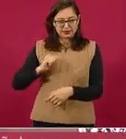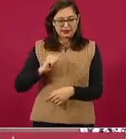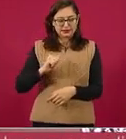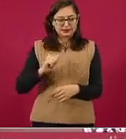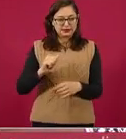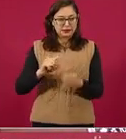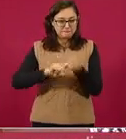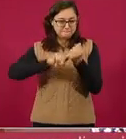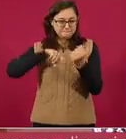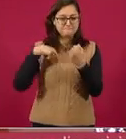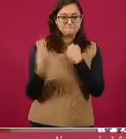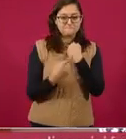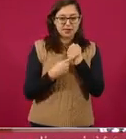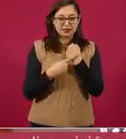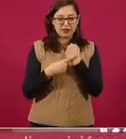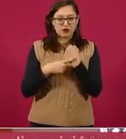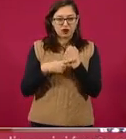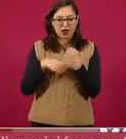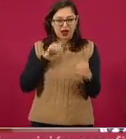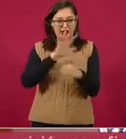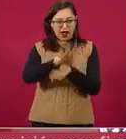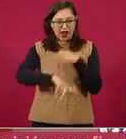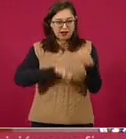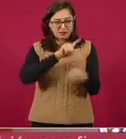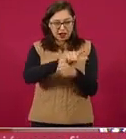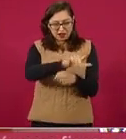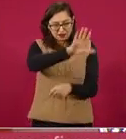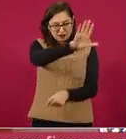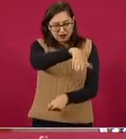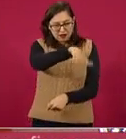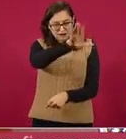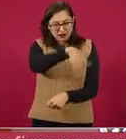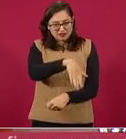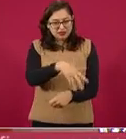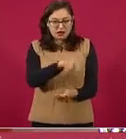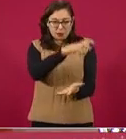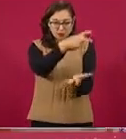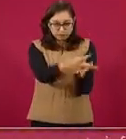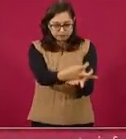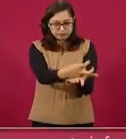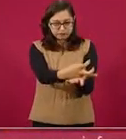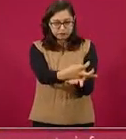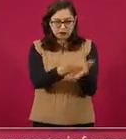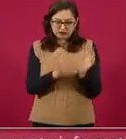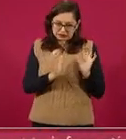es, hay que estar empujando el elefante,